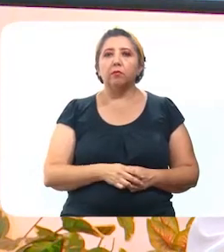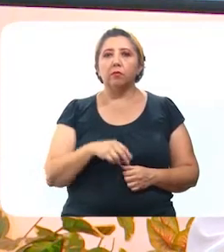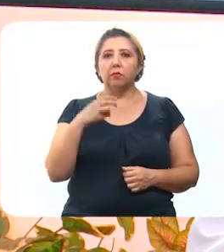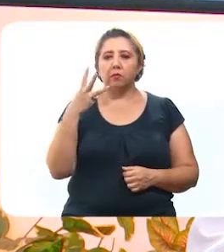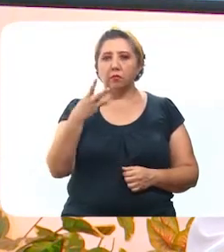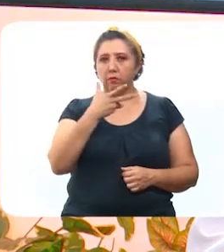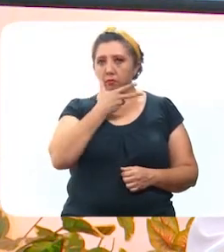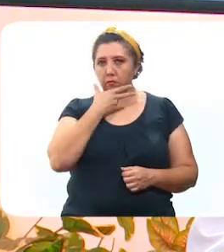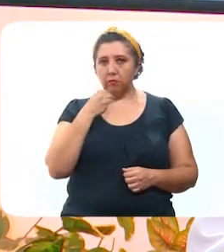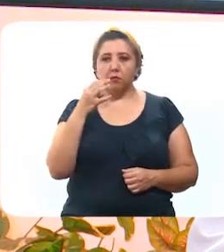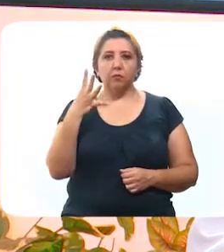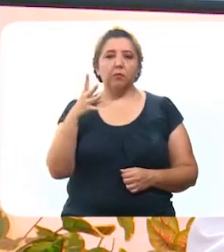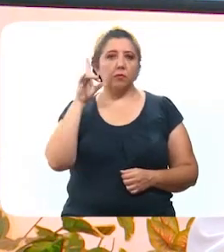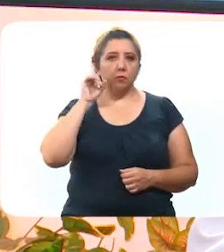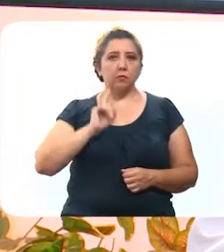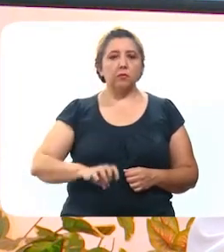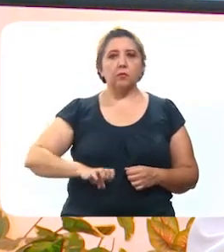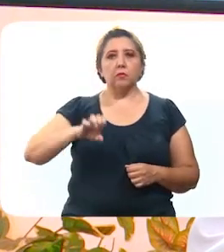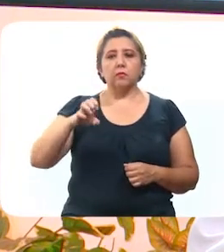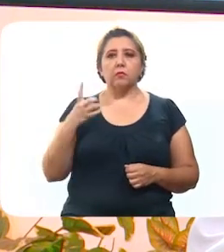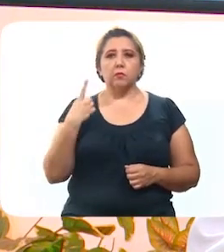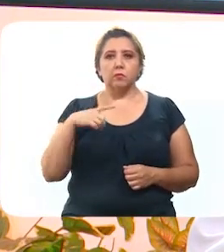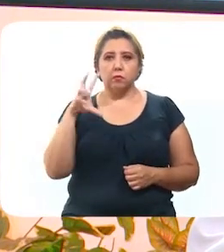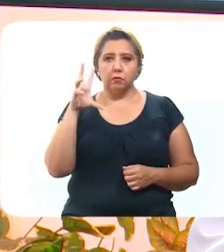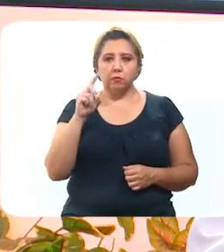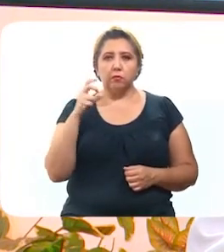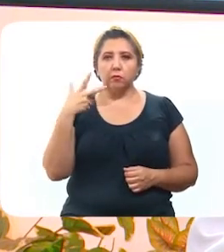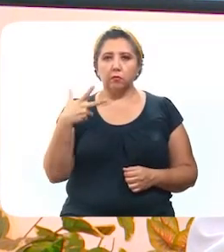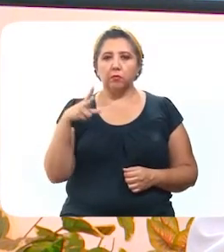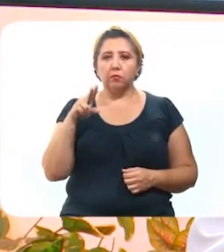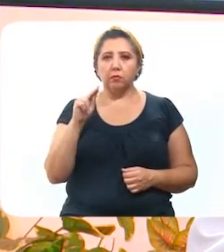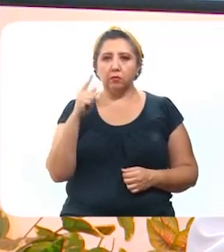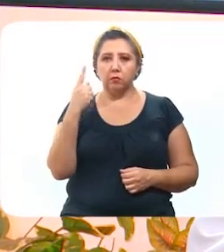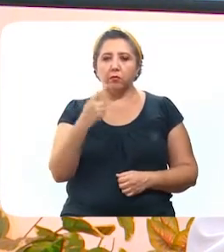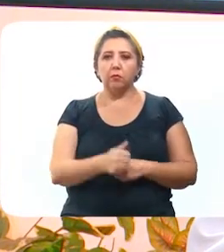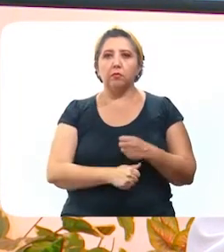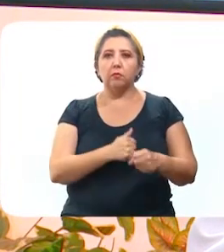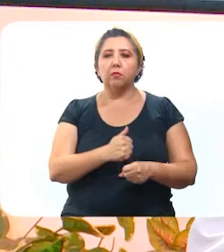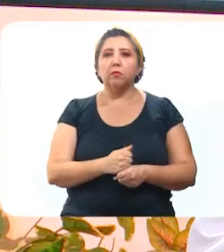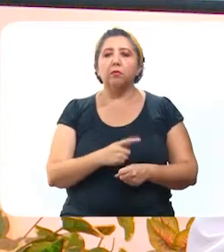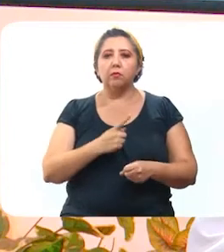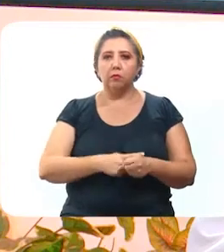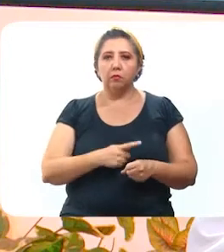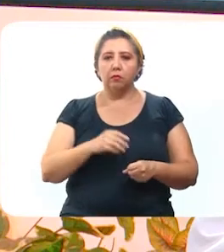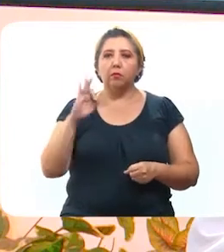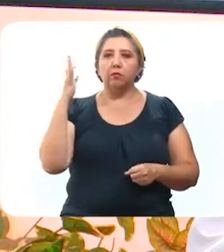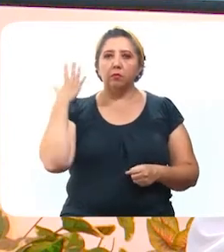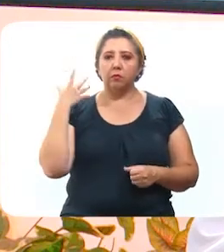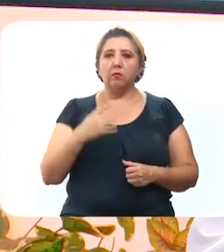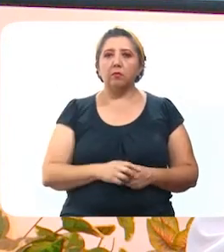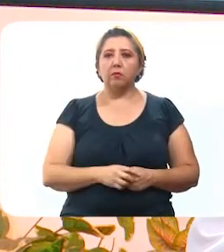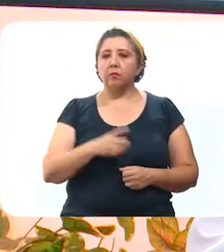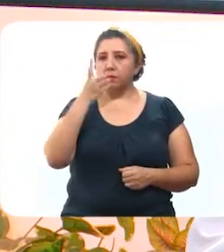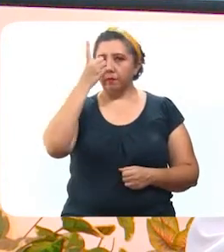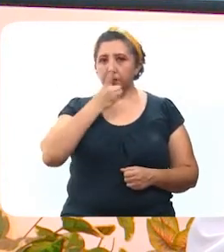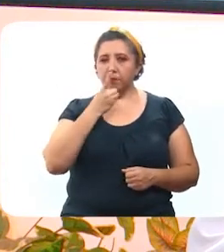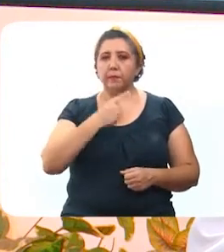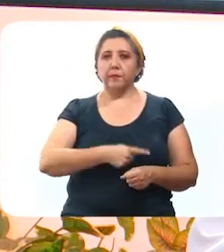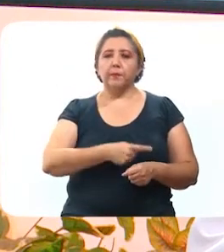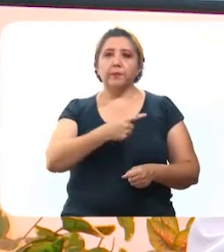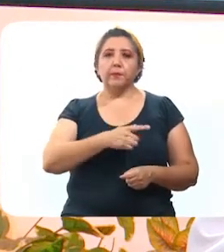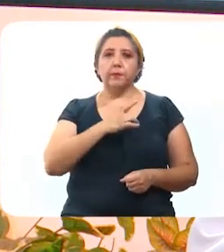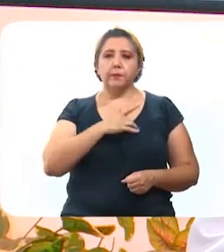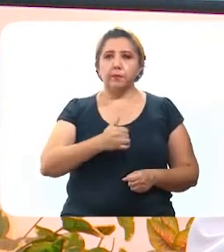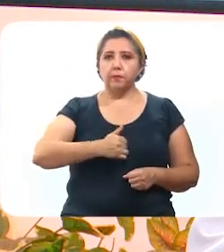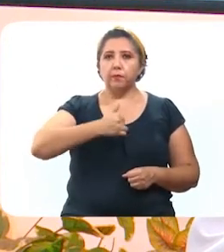de 3 hombres y 4 mujeres con un rango de edad de 38 a 81 años. Sus principales enfermedades fueron diabetes e